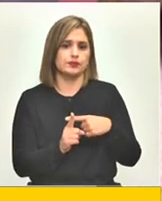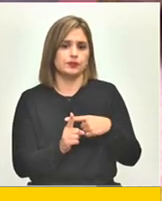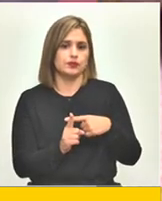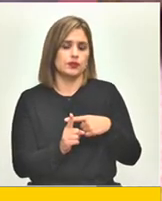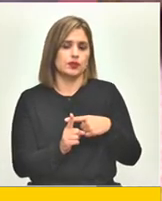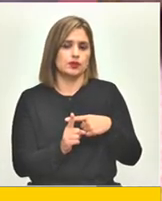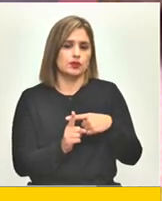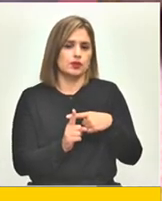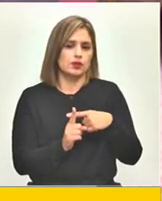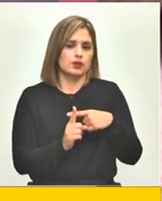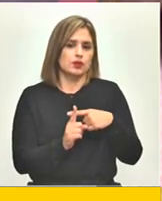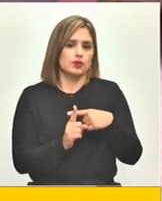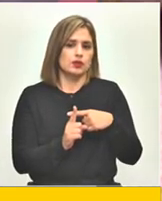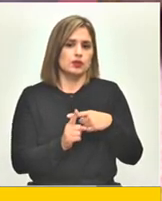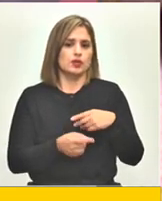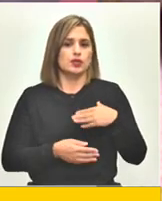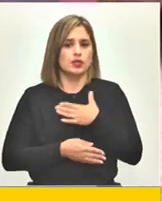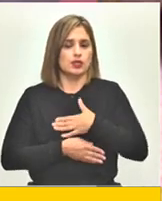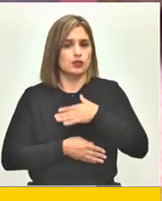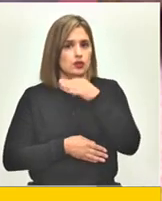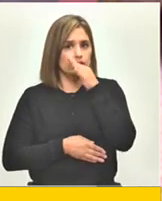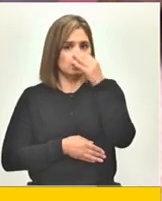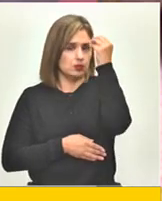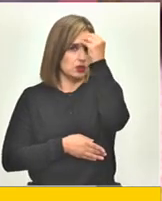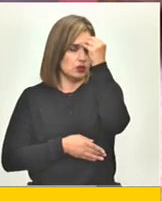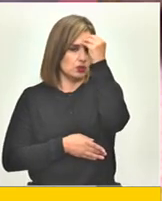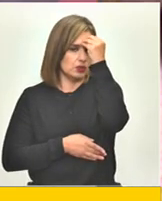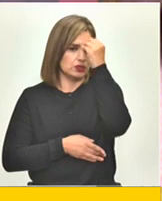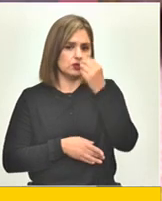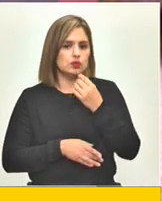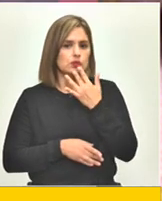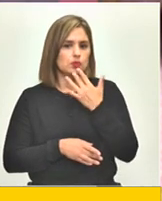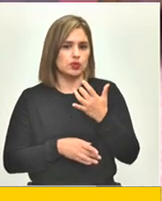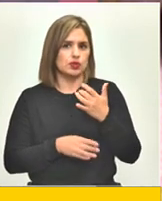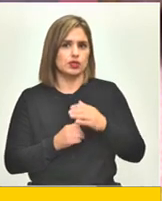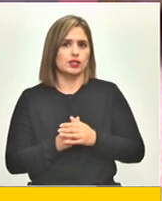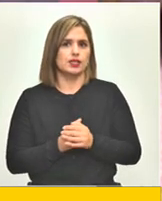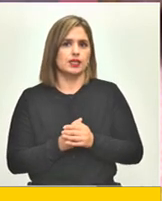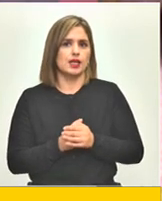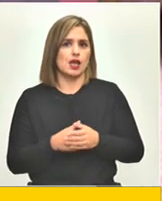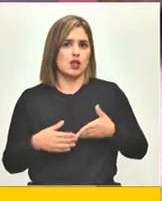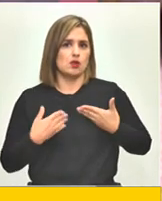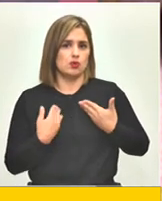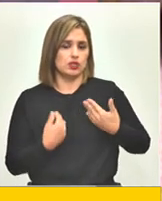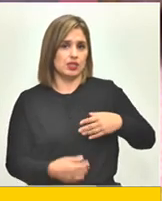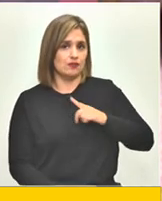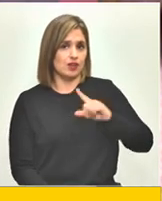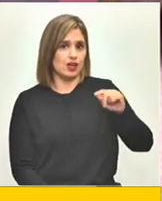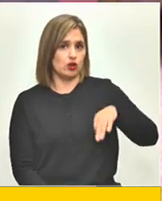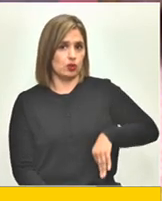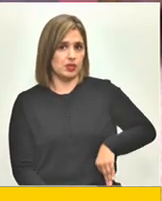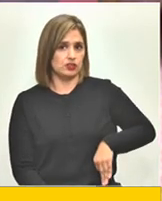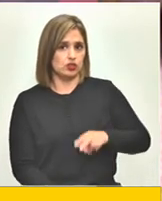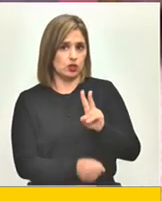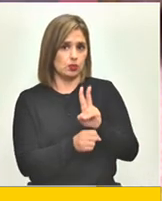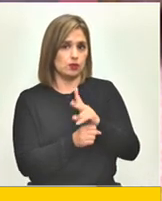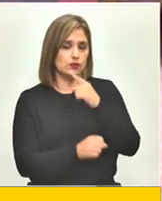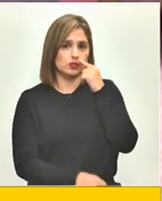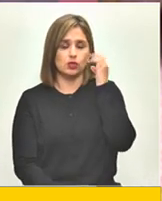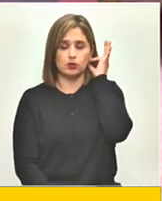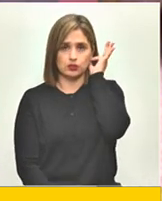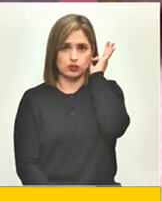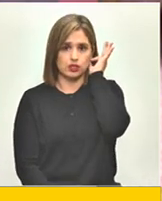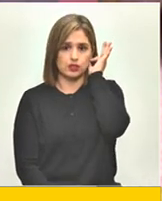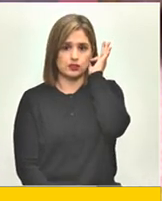sentido deseo manifestar mi preocupación porque respecto del incentivo al retiro para las y los profesores de nuestro país